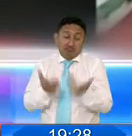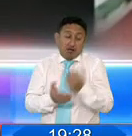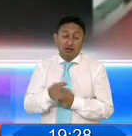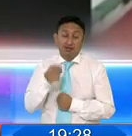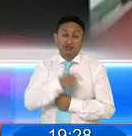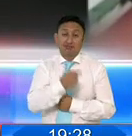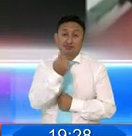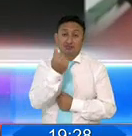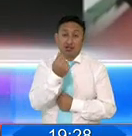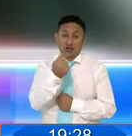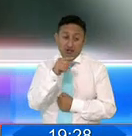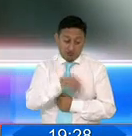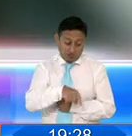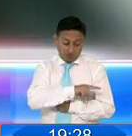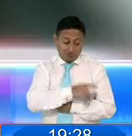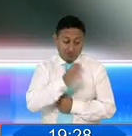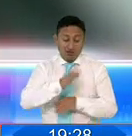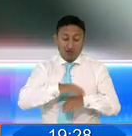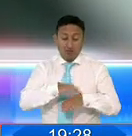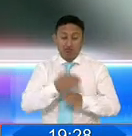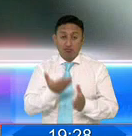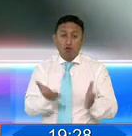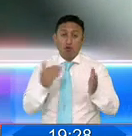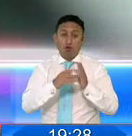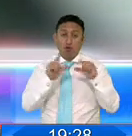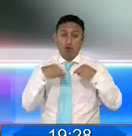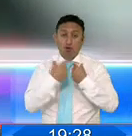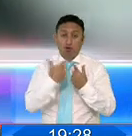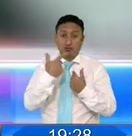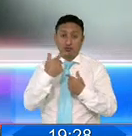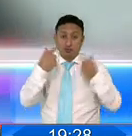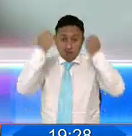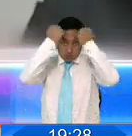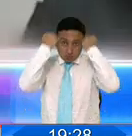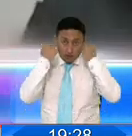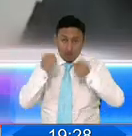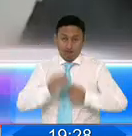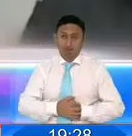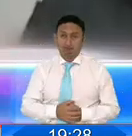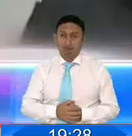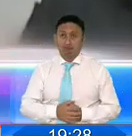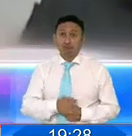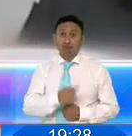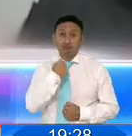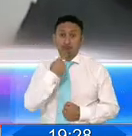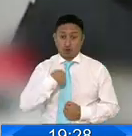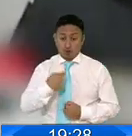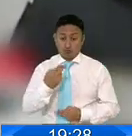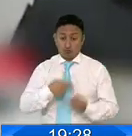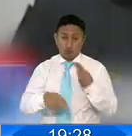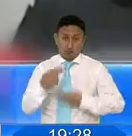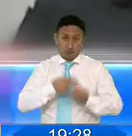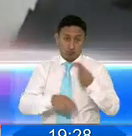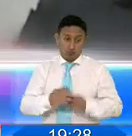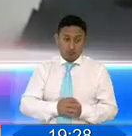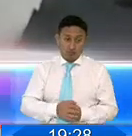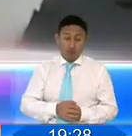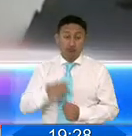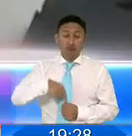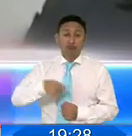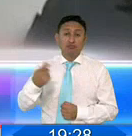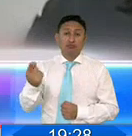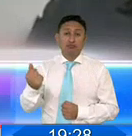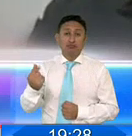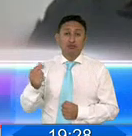dinero encontrado sea proveniente nuevamente de grupos guerrilleros. Él dice que es comerciante. Dice que ese dinero